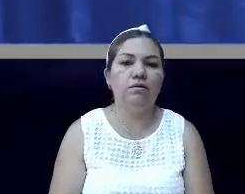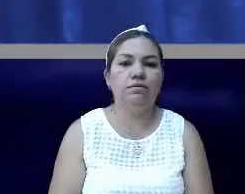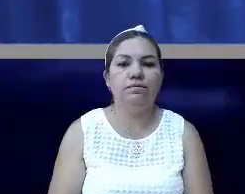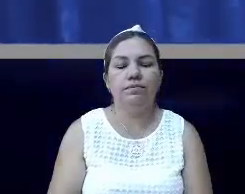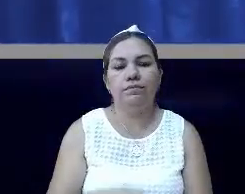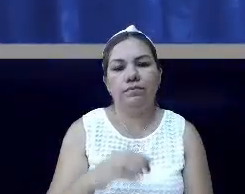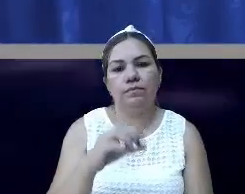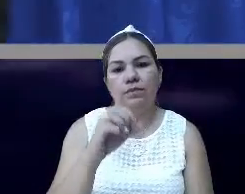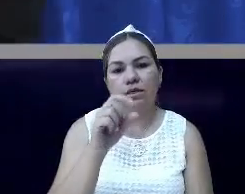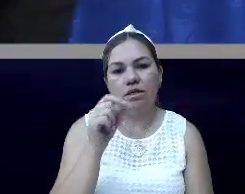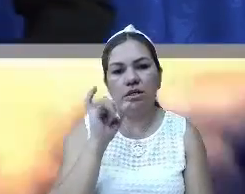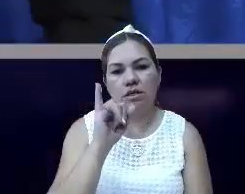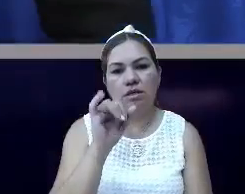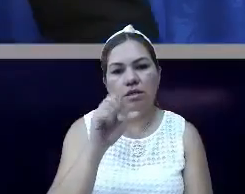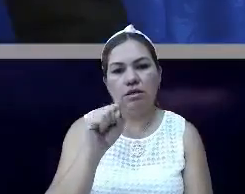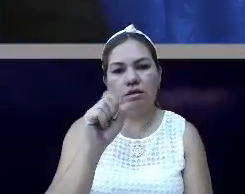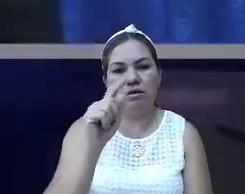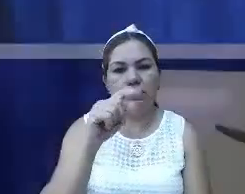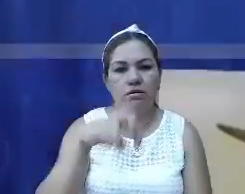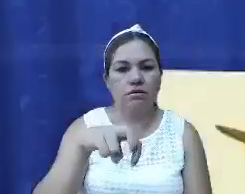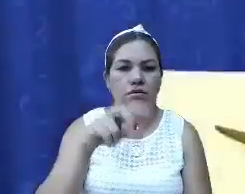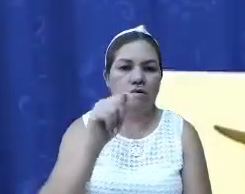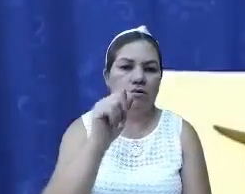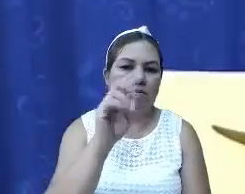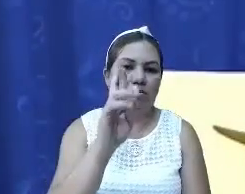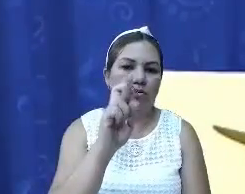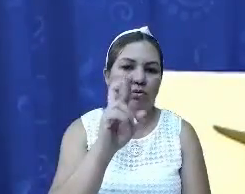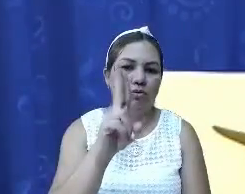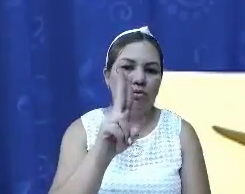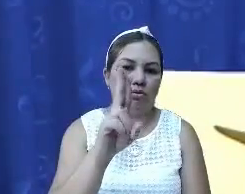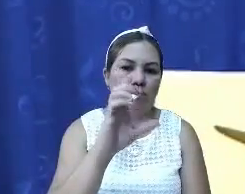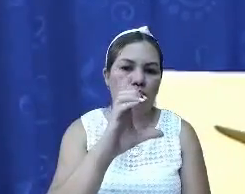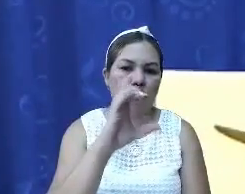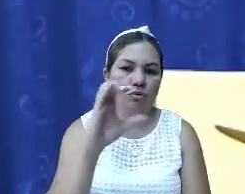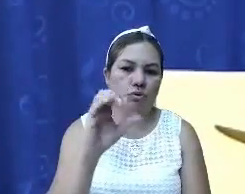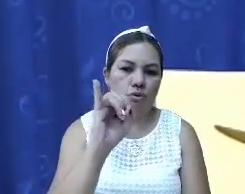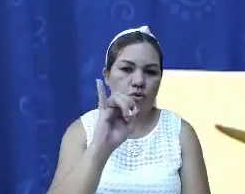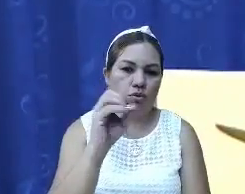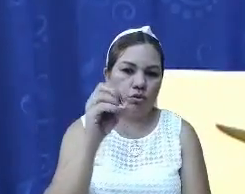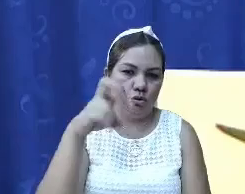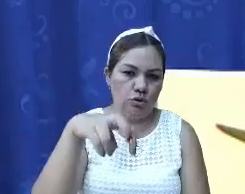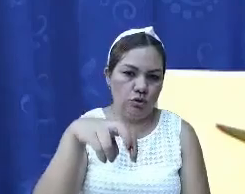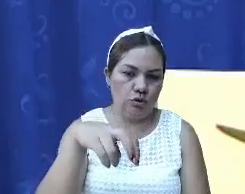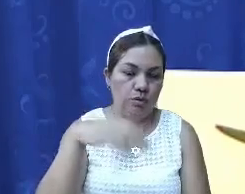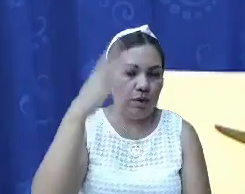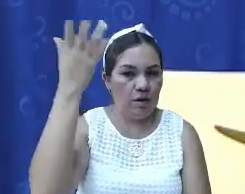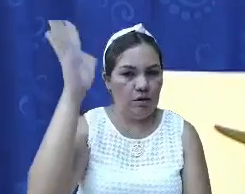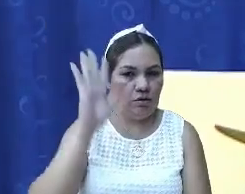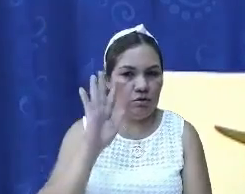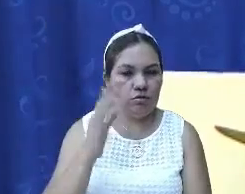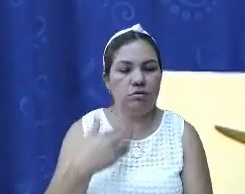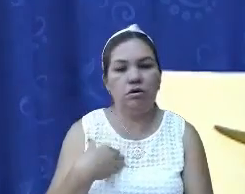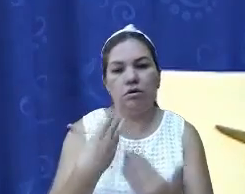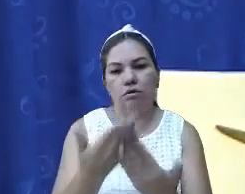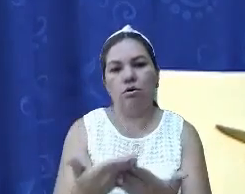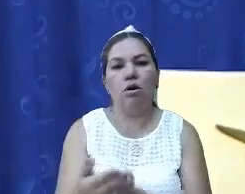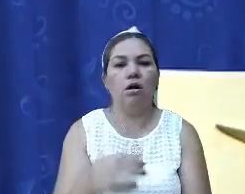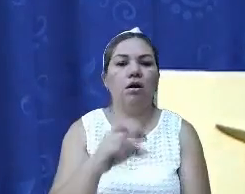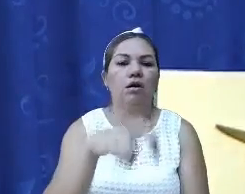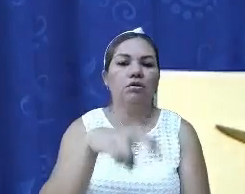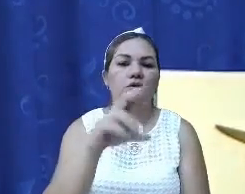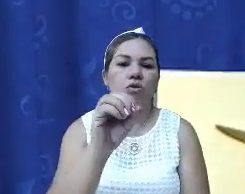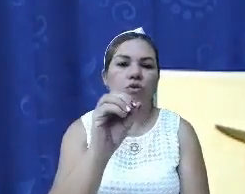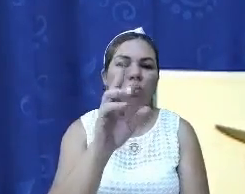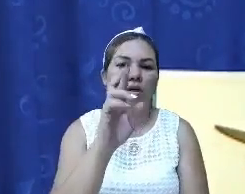Repita conmigo la instrucción que Dios le dio a Noé. ¿Qué dijo el Señor? Como los días de Noé serán la venida del Hijo del